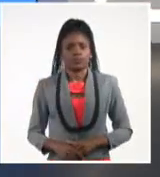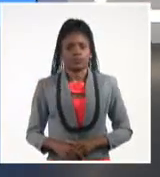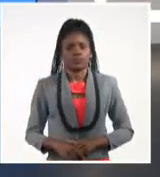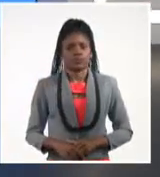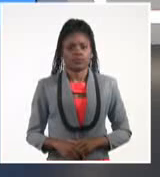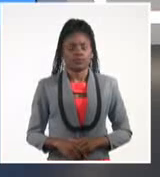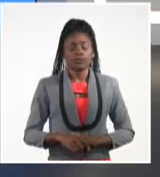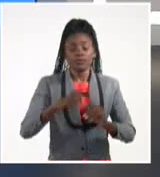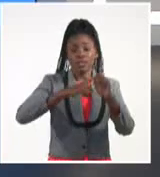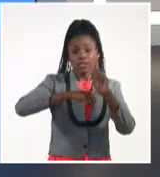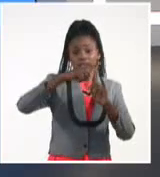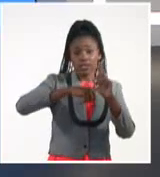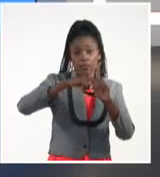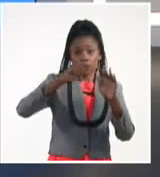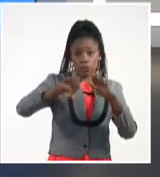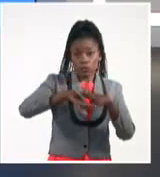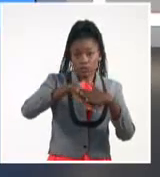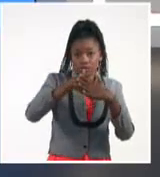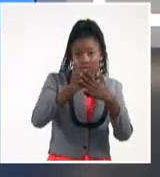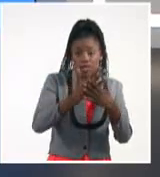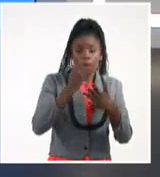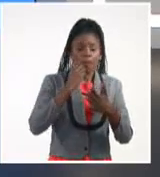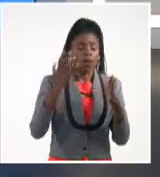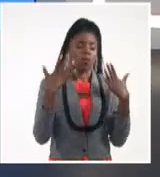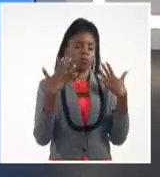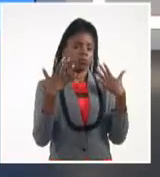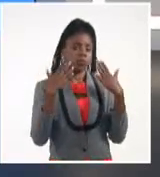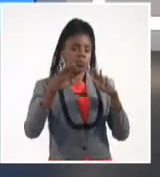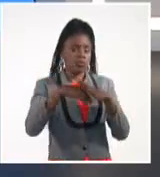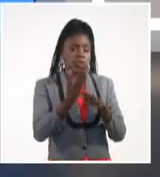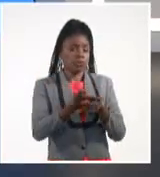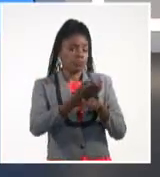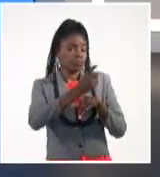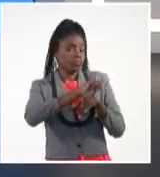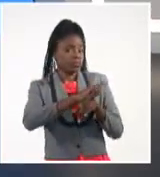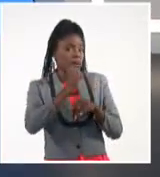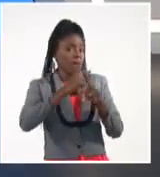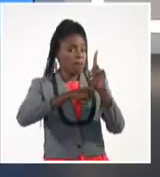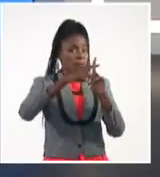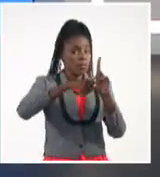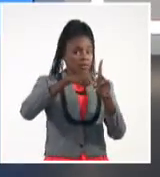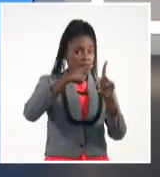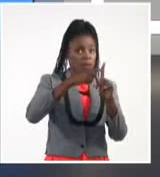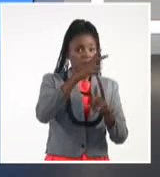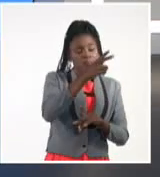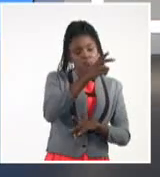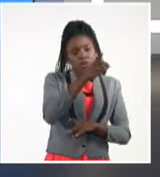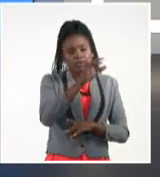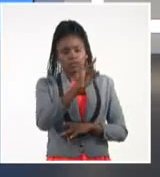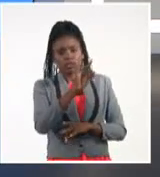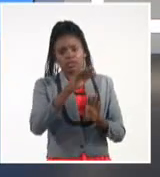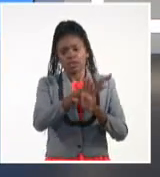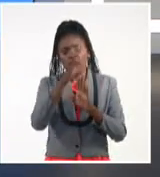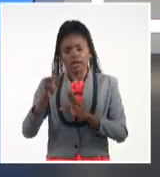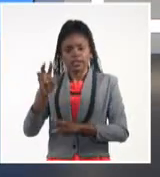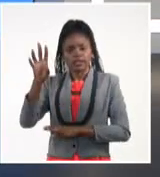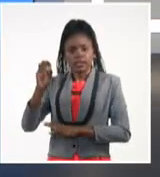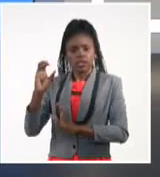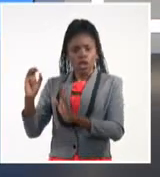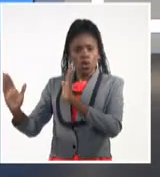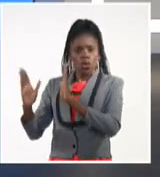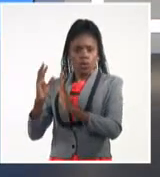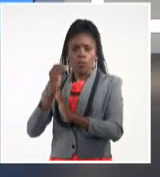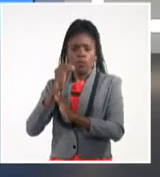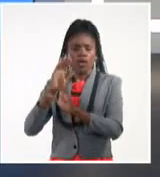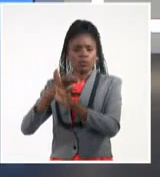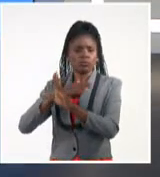las temperaturas, una jornada un poco más cálida que días anteriores, máximas entre los 27 y 30 grados en la región oriental, puede ser